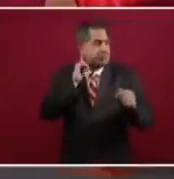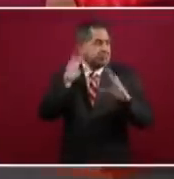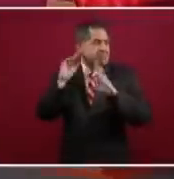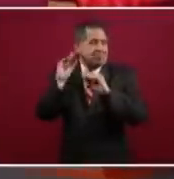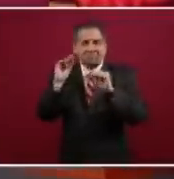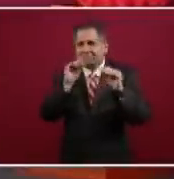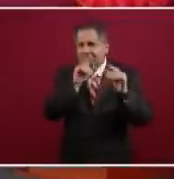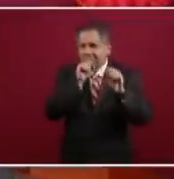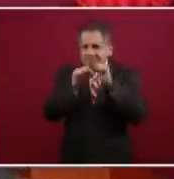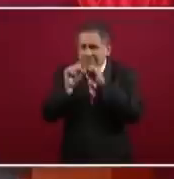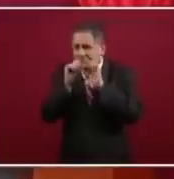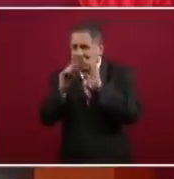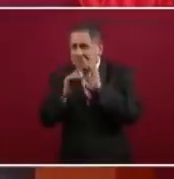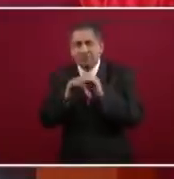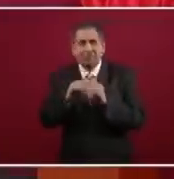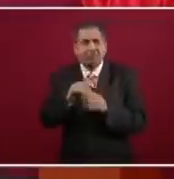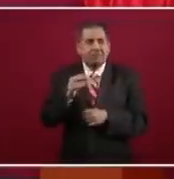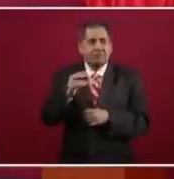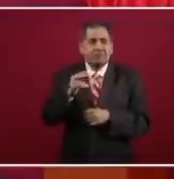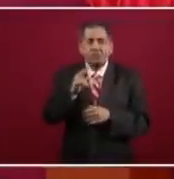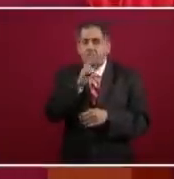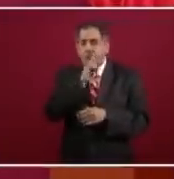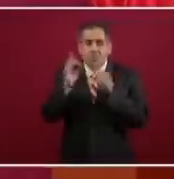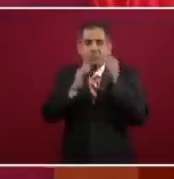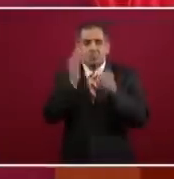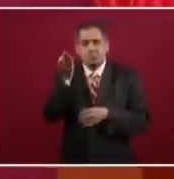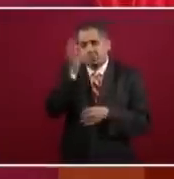y noticias falsas